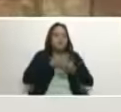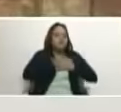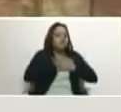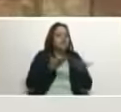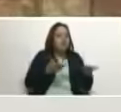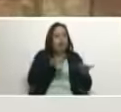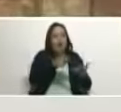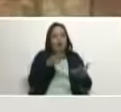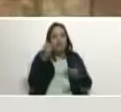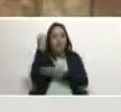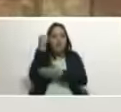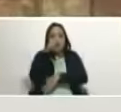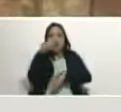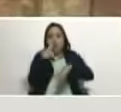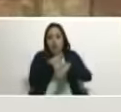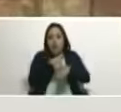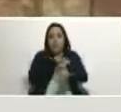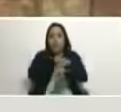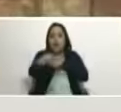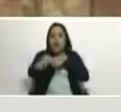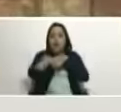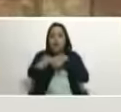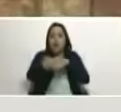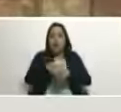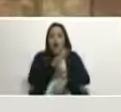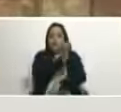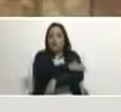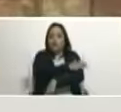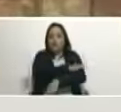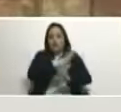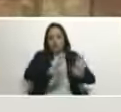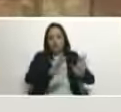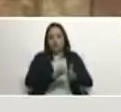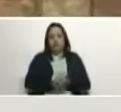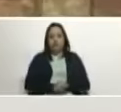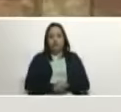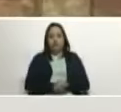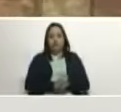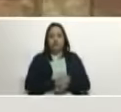esa Asamblea Nacional, mayoritariamente opositora.